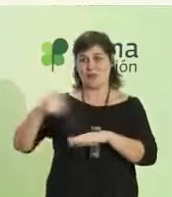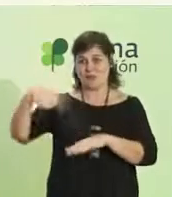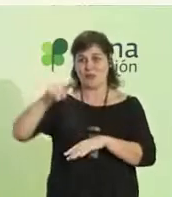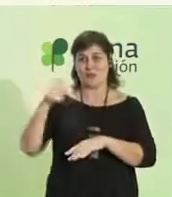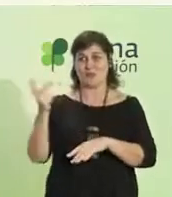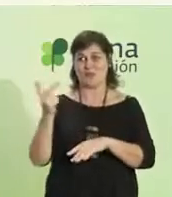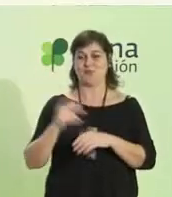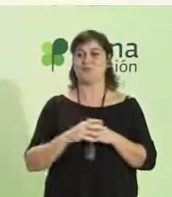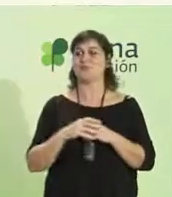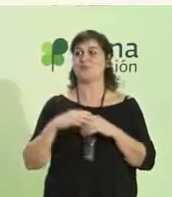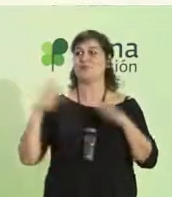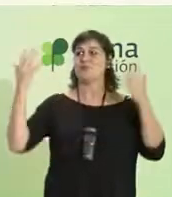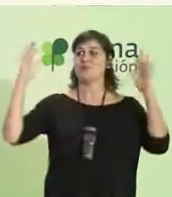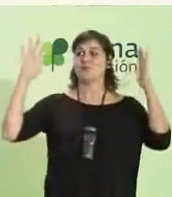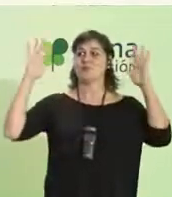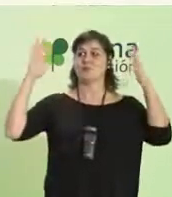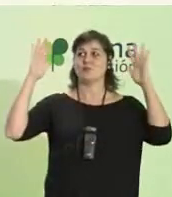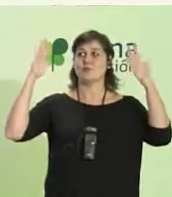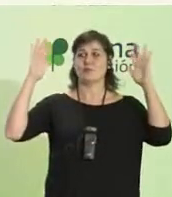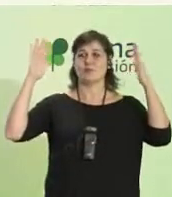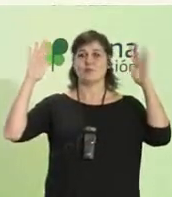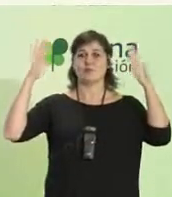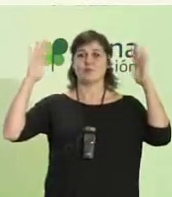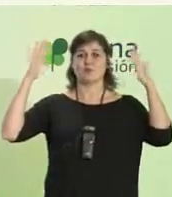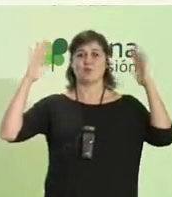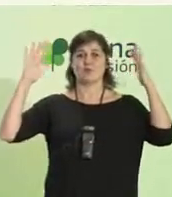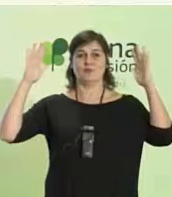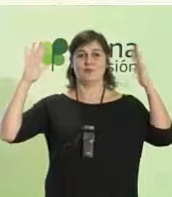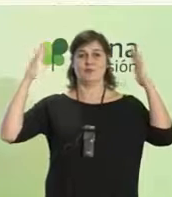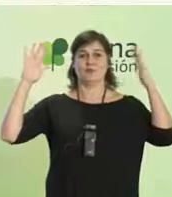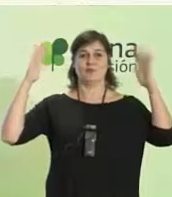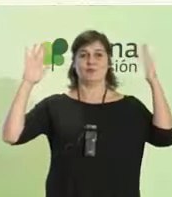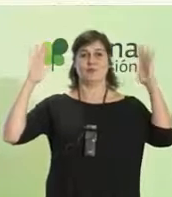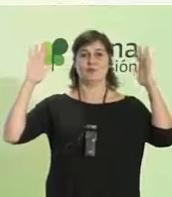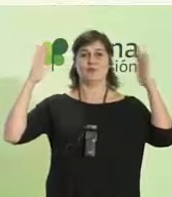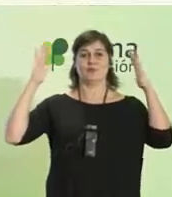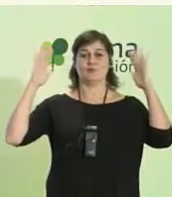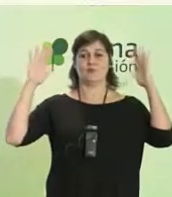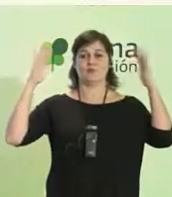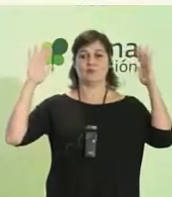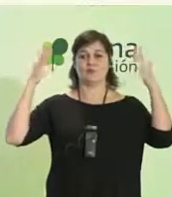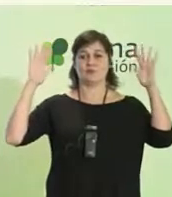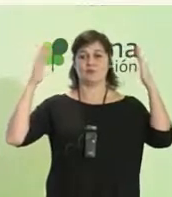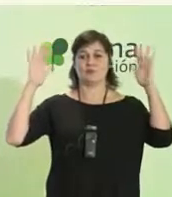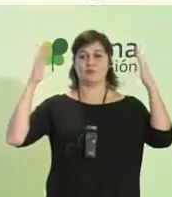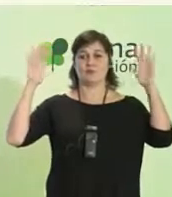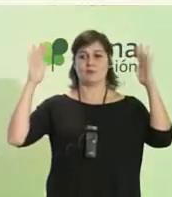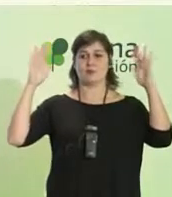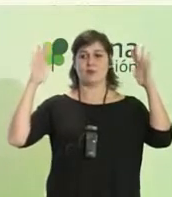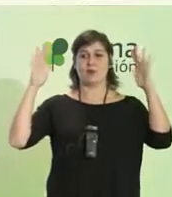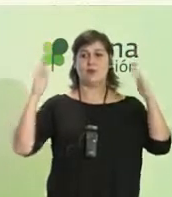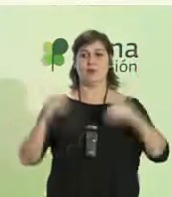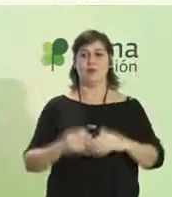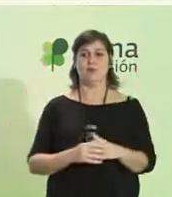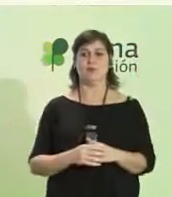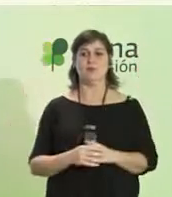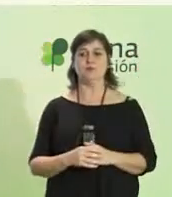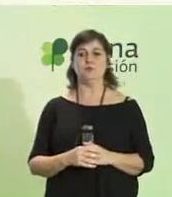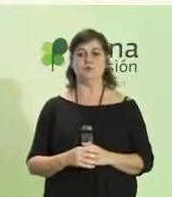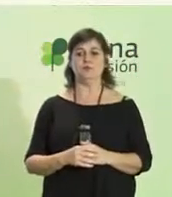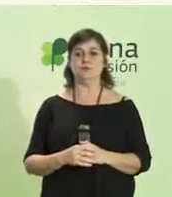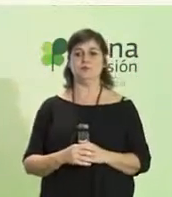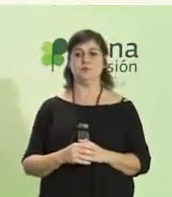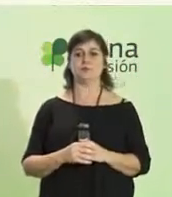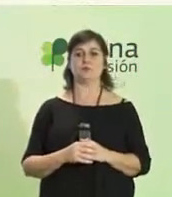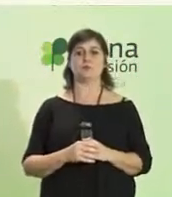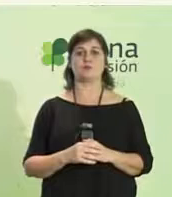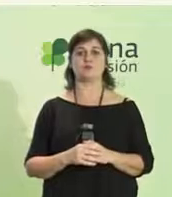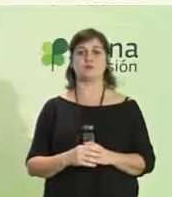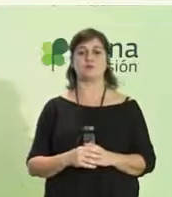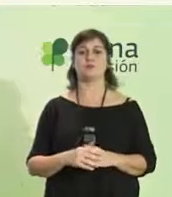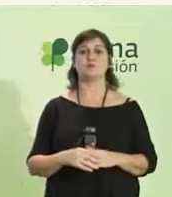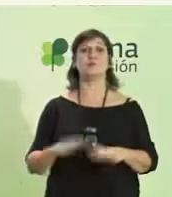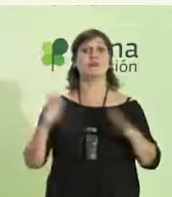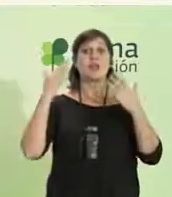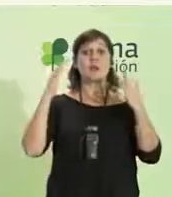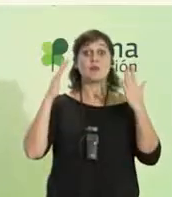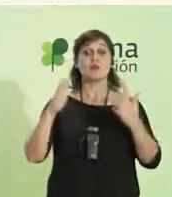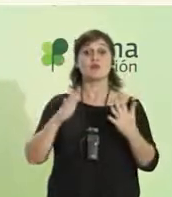de